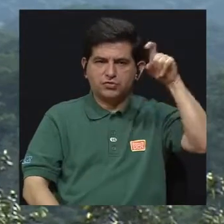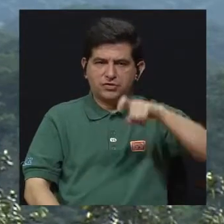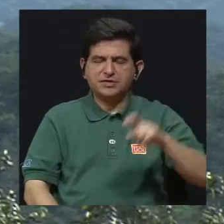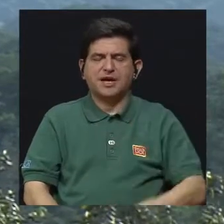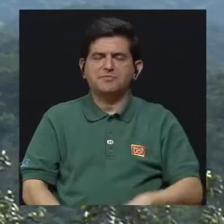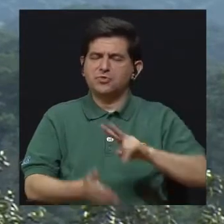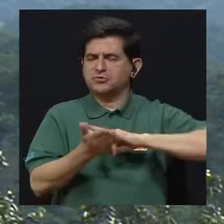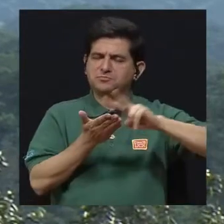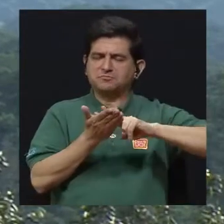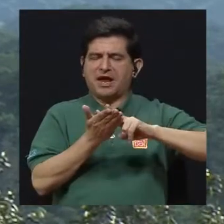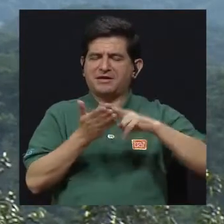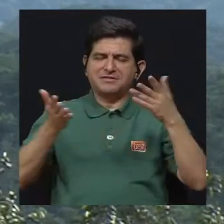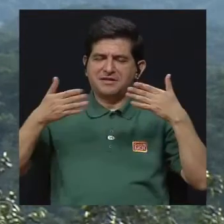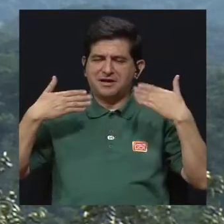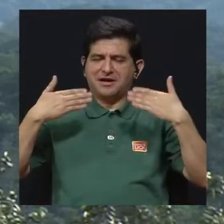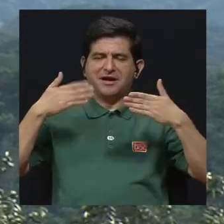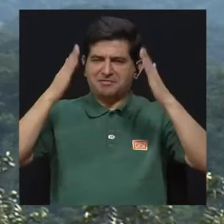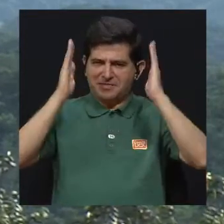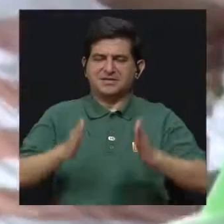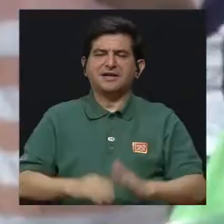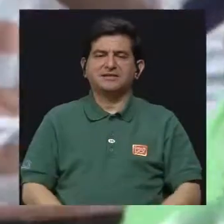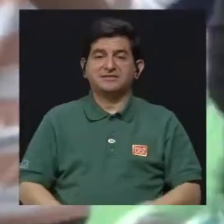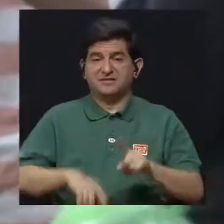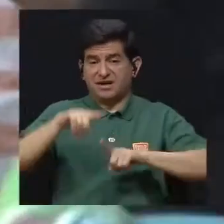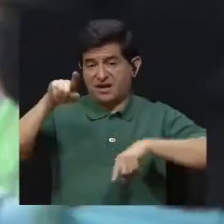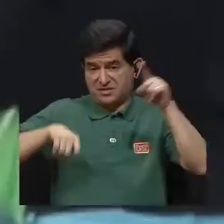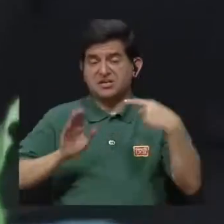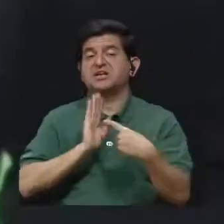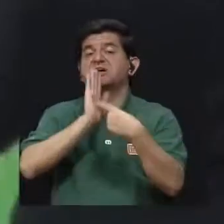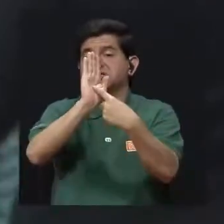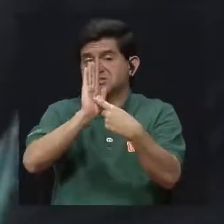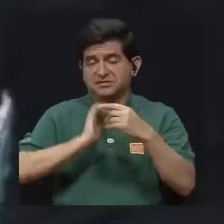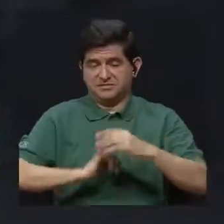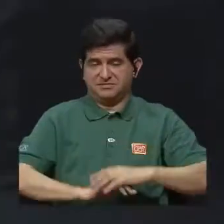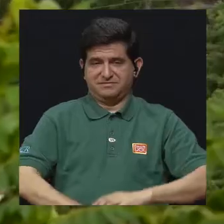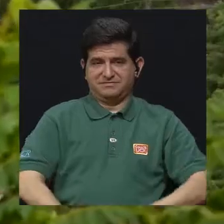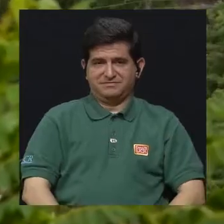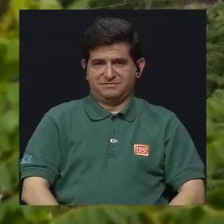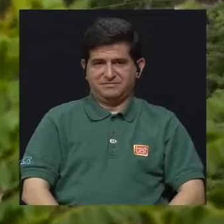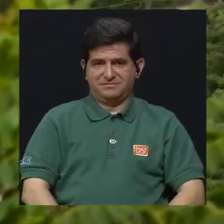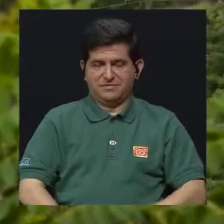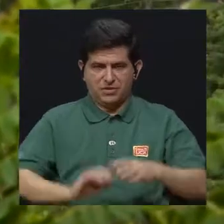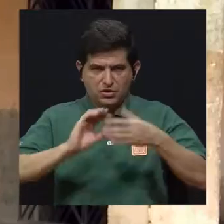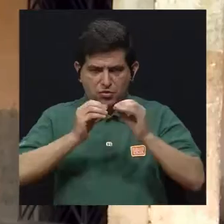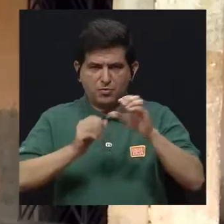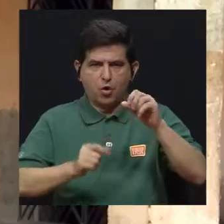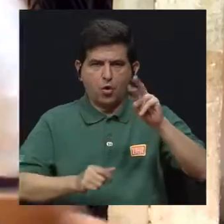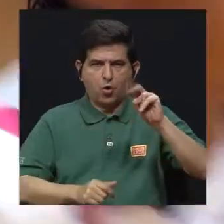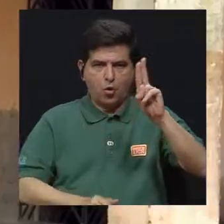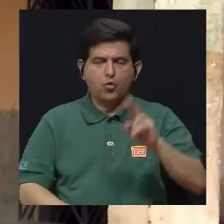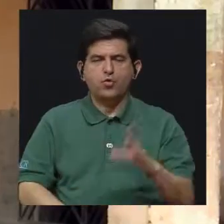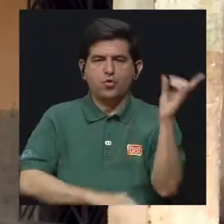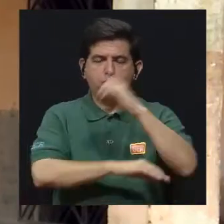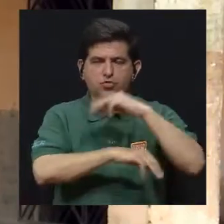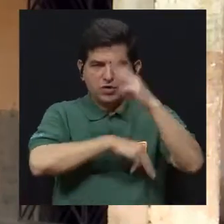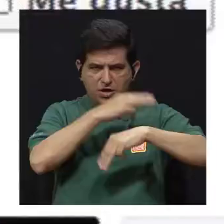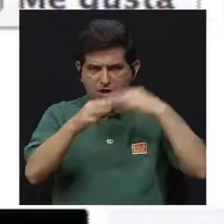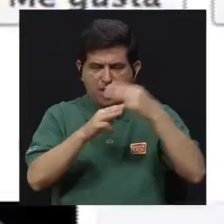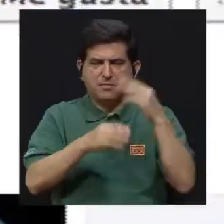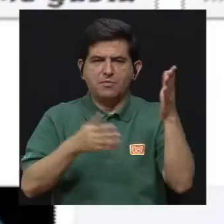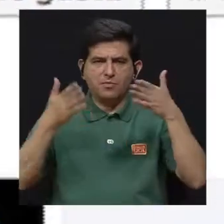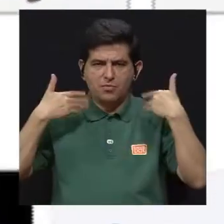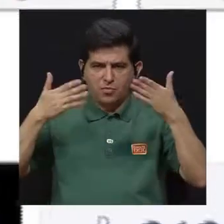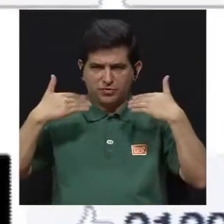nos ponemos verdes y ambientalistas, y las estadísticas lo demuestran. Según datos de la ONU, el Día Mundial del